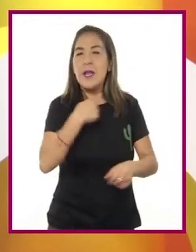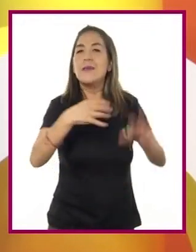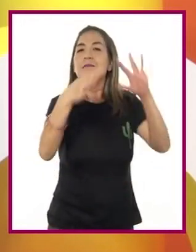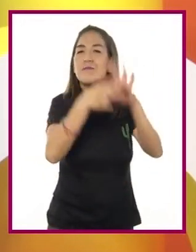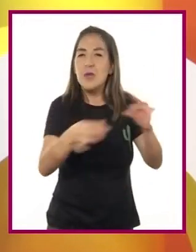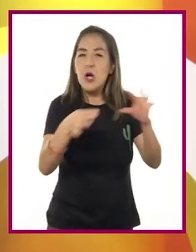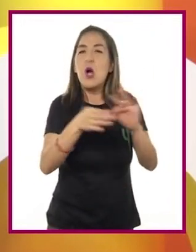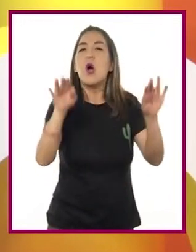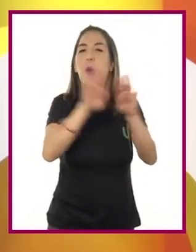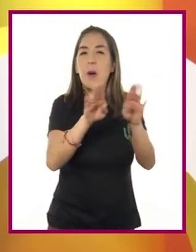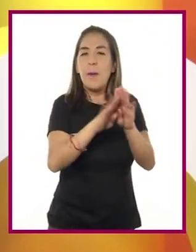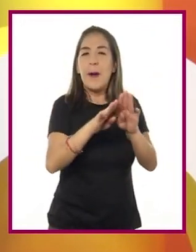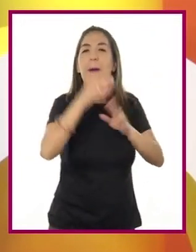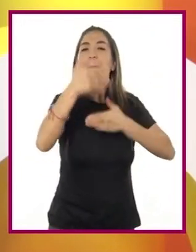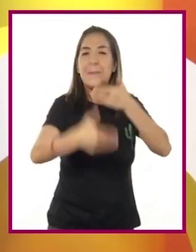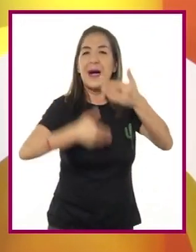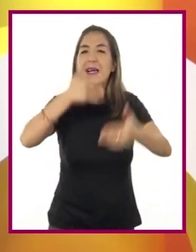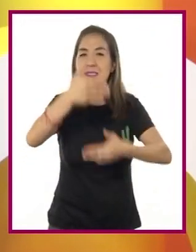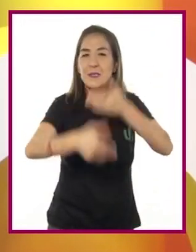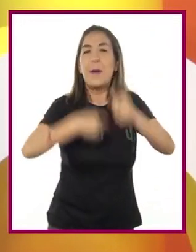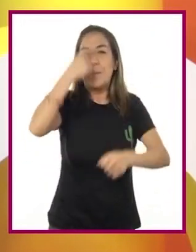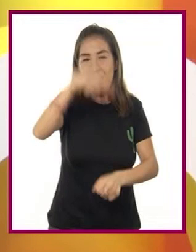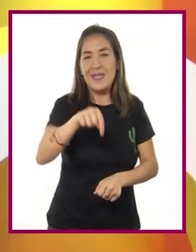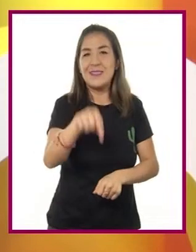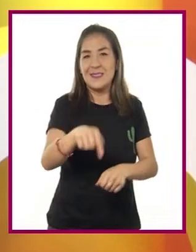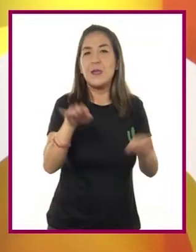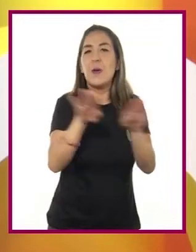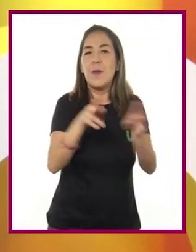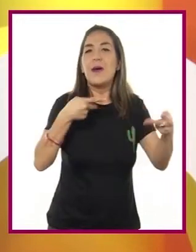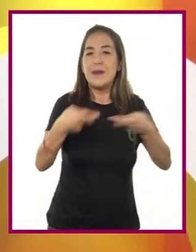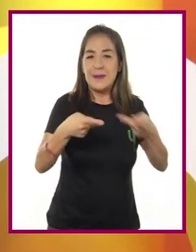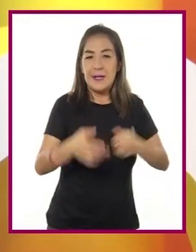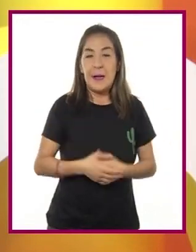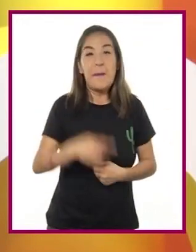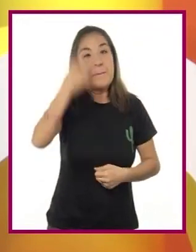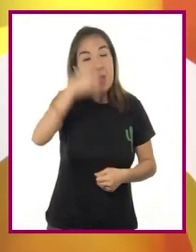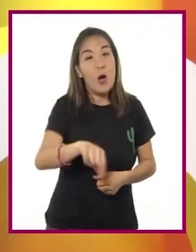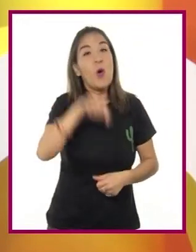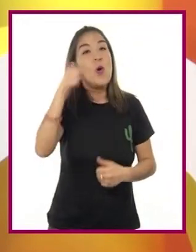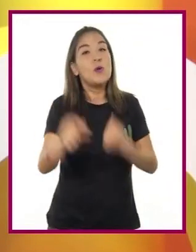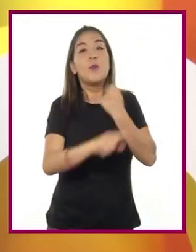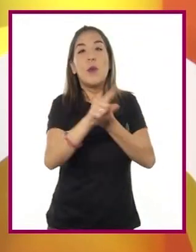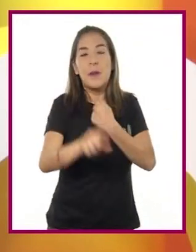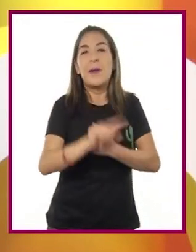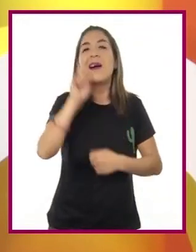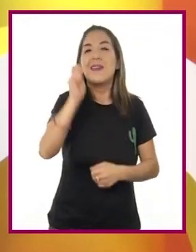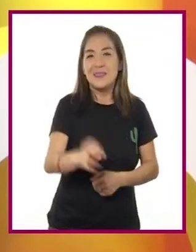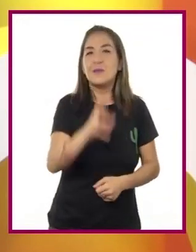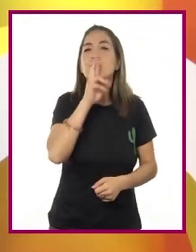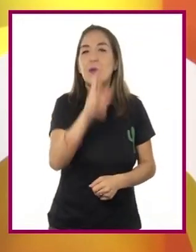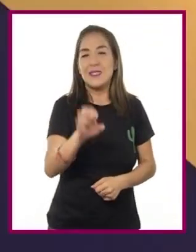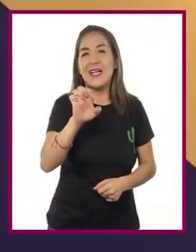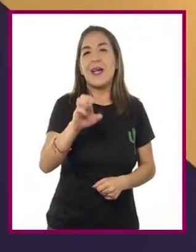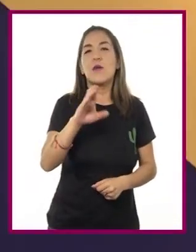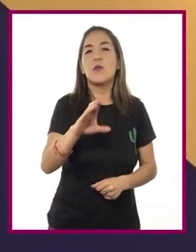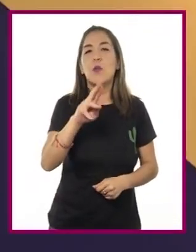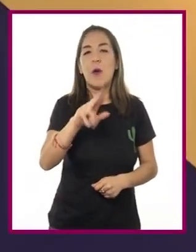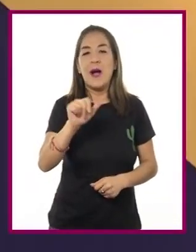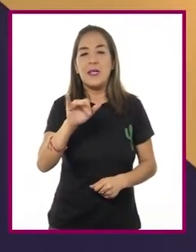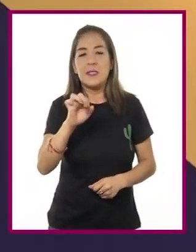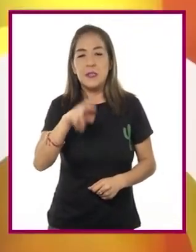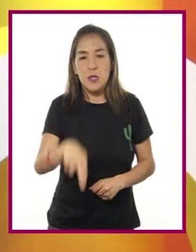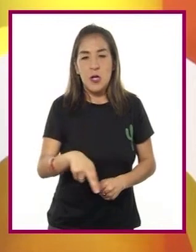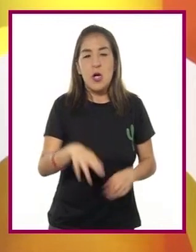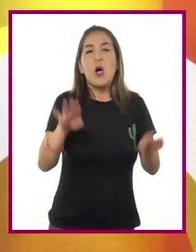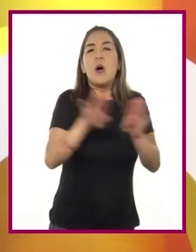los pasos, lo que ayudará a generalizar el procedimiento para cualquier otro problema que implique resolver una ecuación. Para resolver